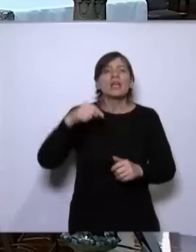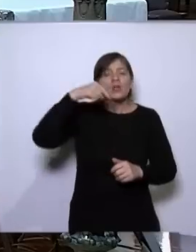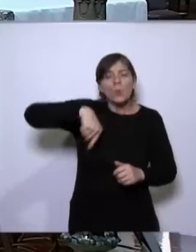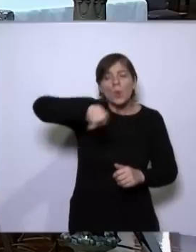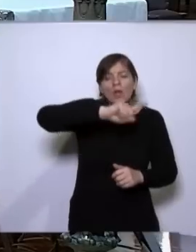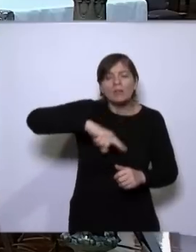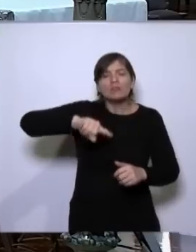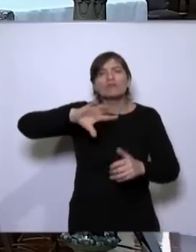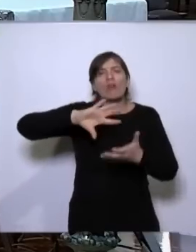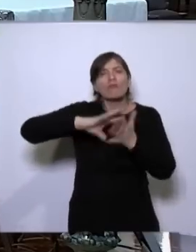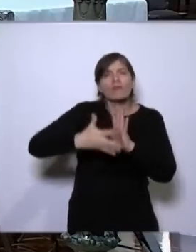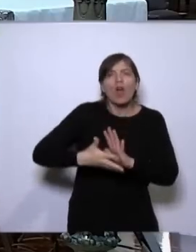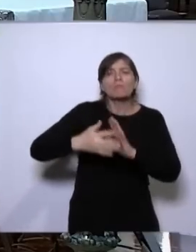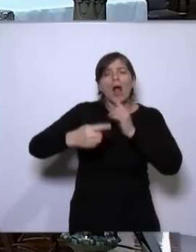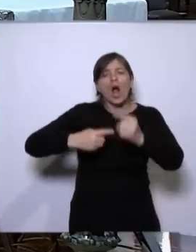Simbolizan la